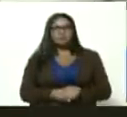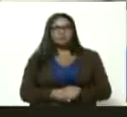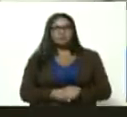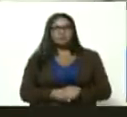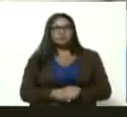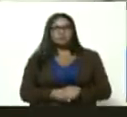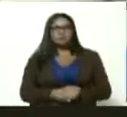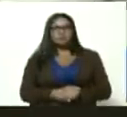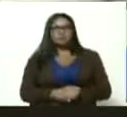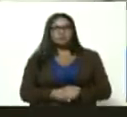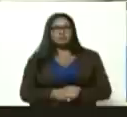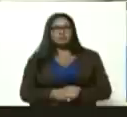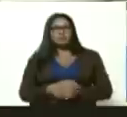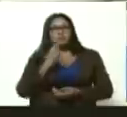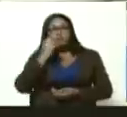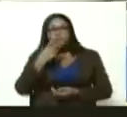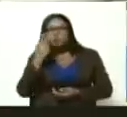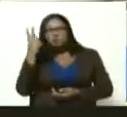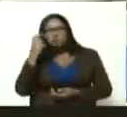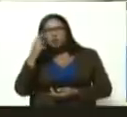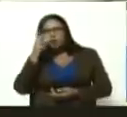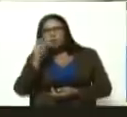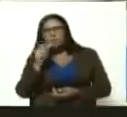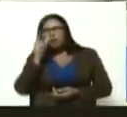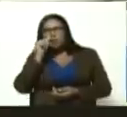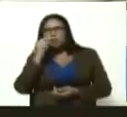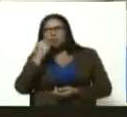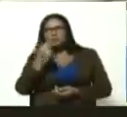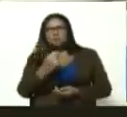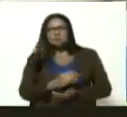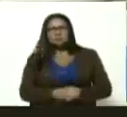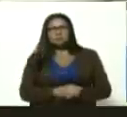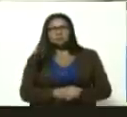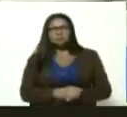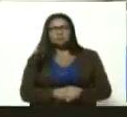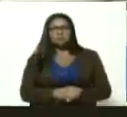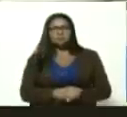si hubiese sido muy buena escuchar a este señor tomás socias